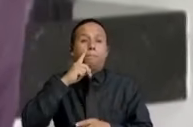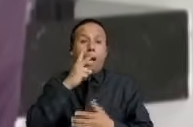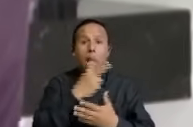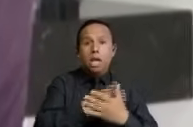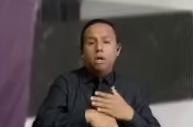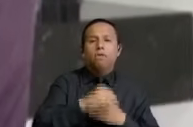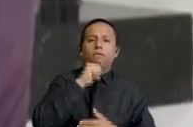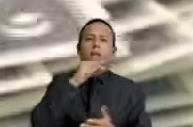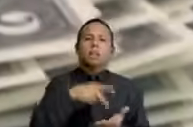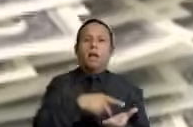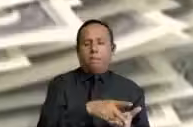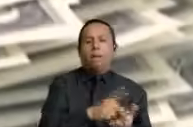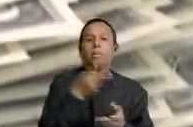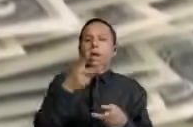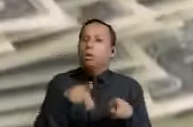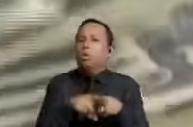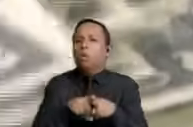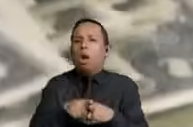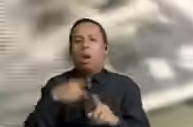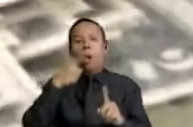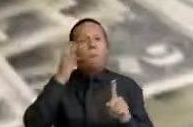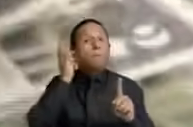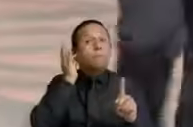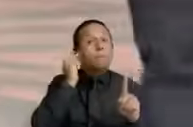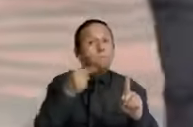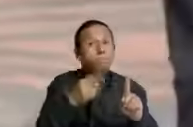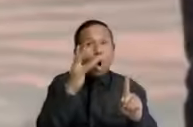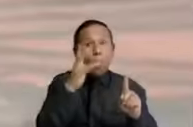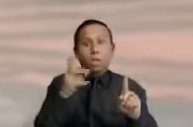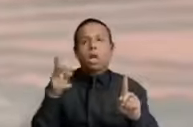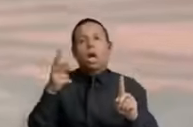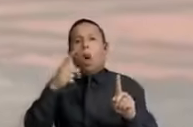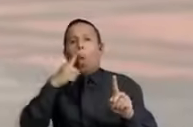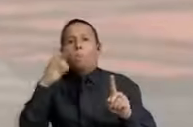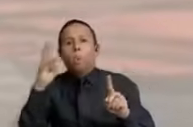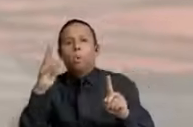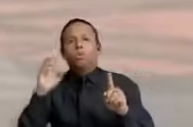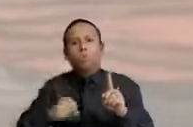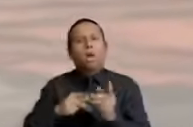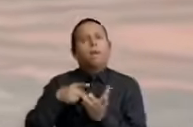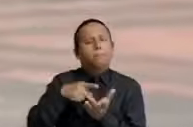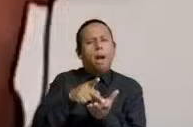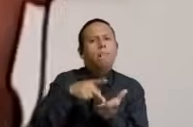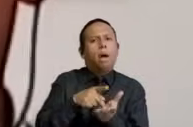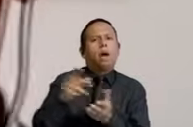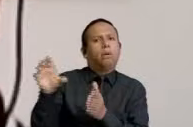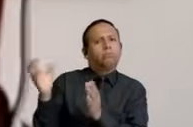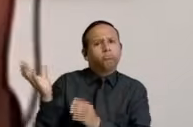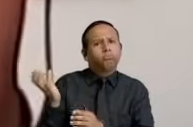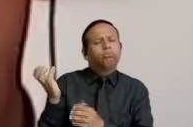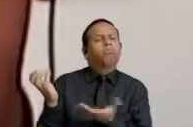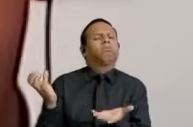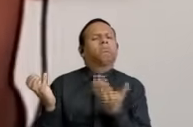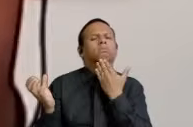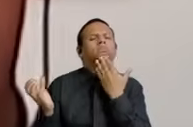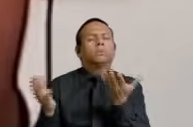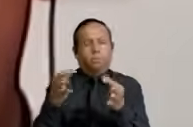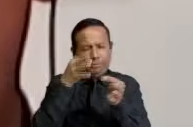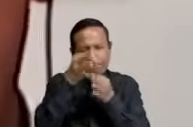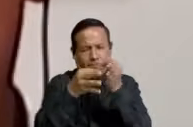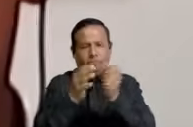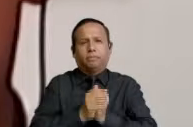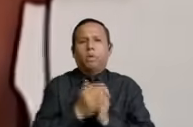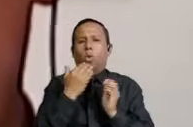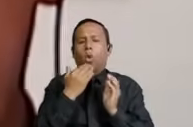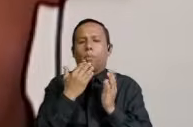conyugues Quiénes pueden solicitarla y en qué caso Les contaremos en el siguiente reportaje se habilitan para que la